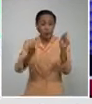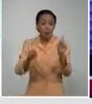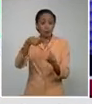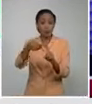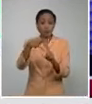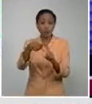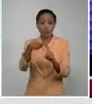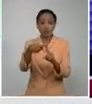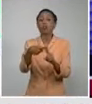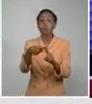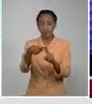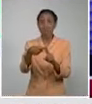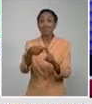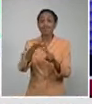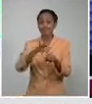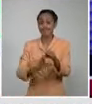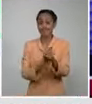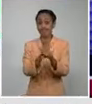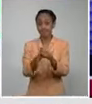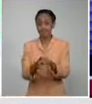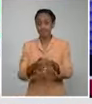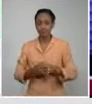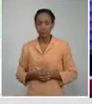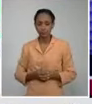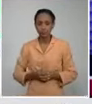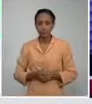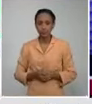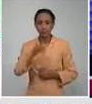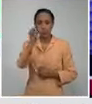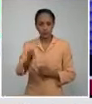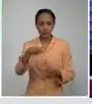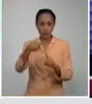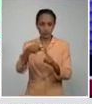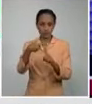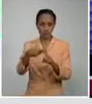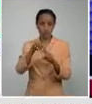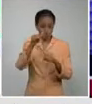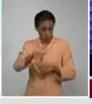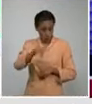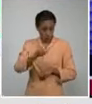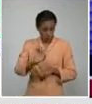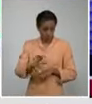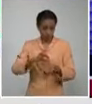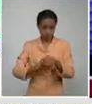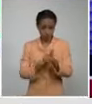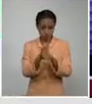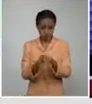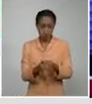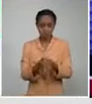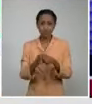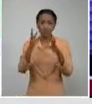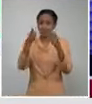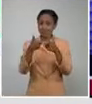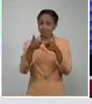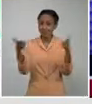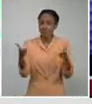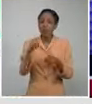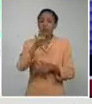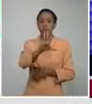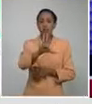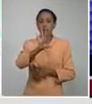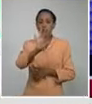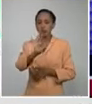han tenido la COVID-19. Activos en el día de hoy, una cifra elevada,